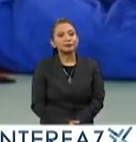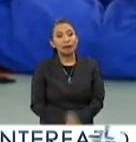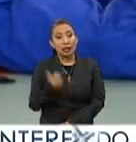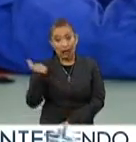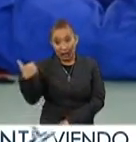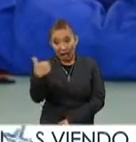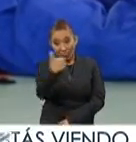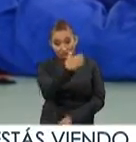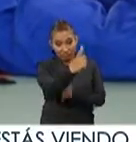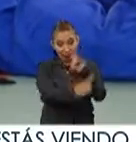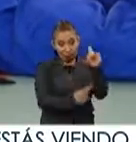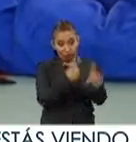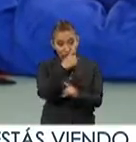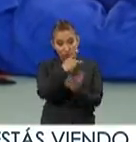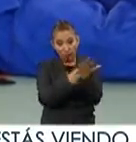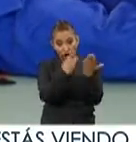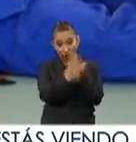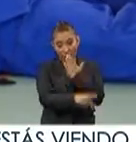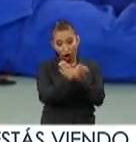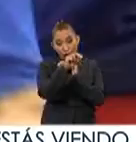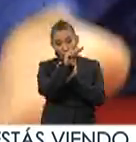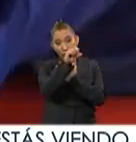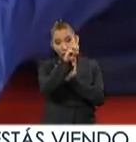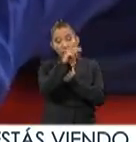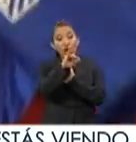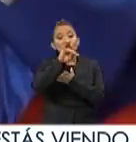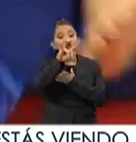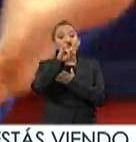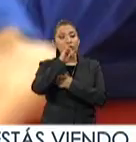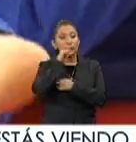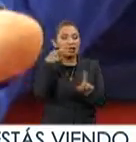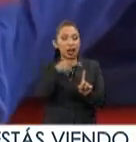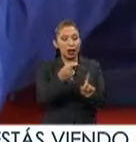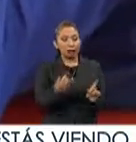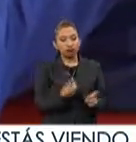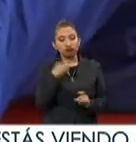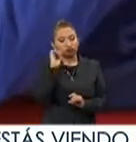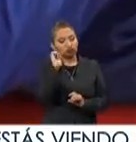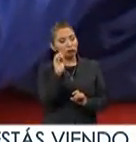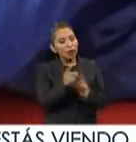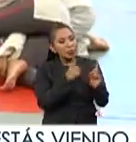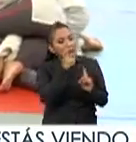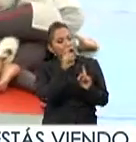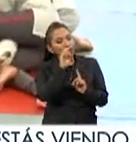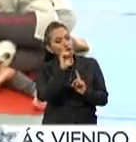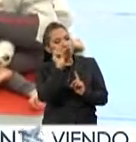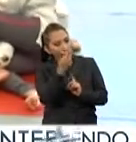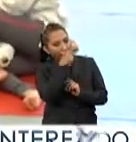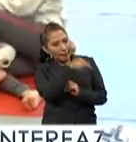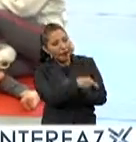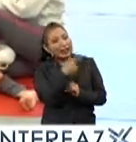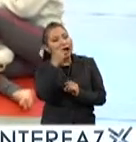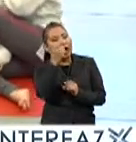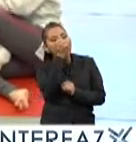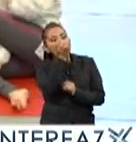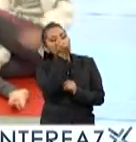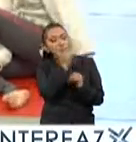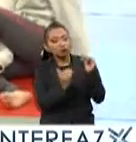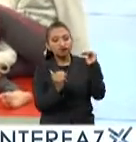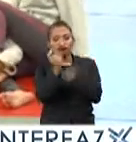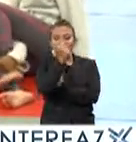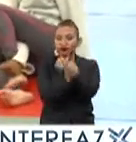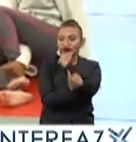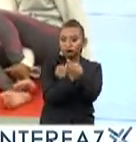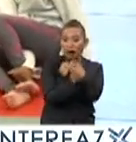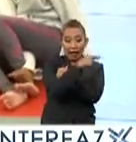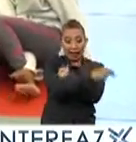como en cada uno de los deportes del programa que ofrece la UNAM, el judo también pretende formar universitarios deportistas, es decir, un estudiante de alto